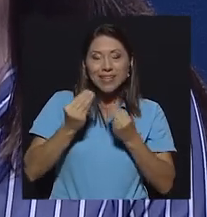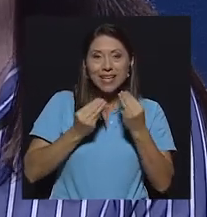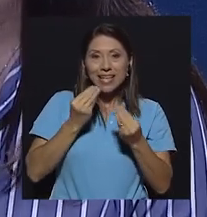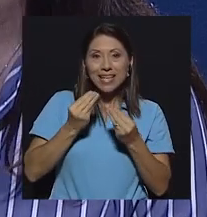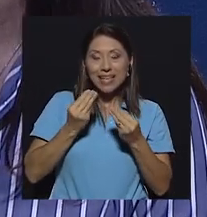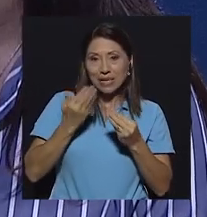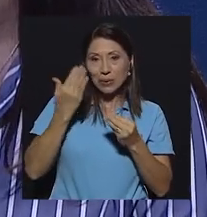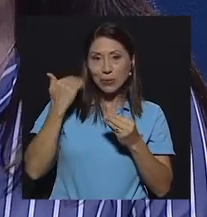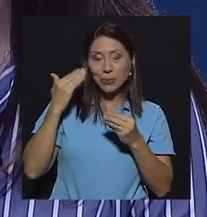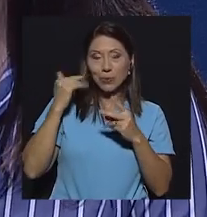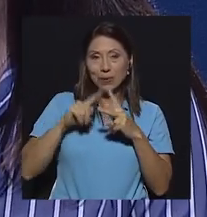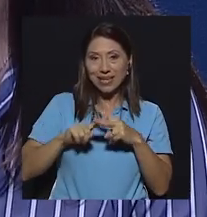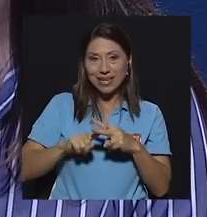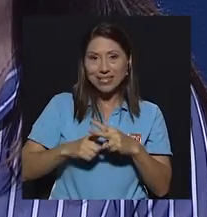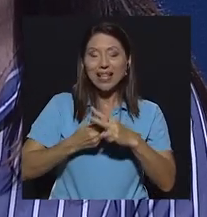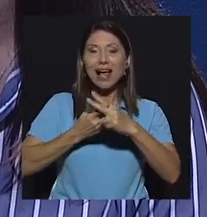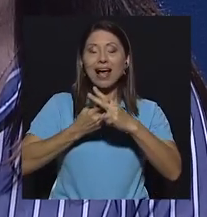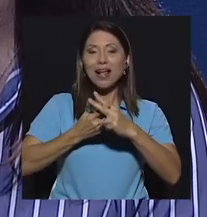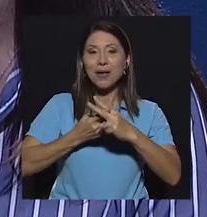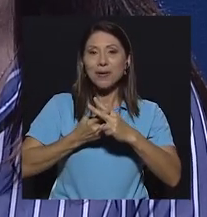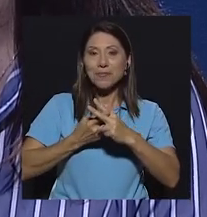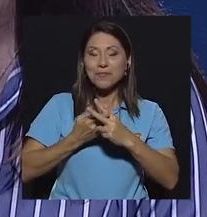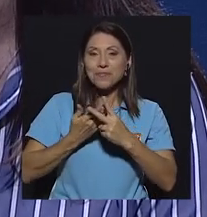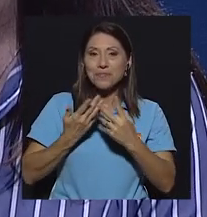3 años en ese momento. Entonces,